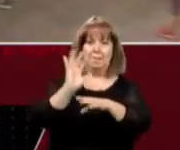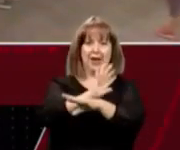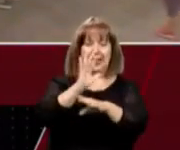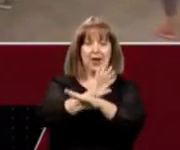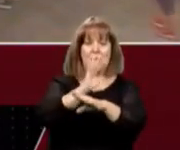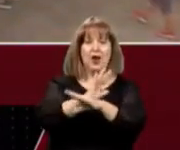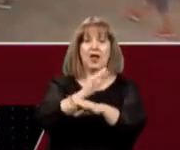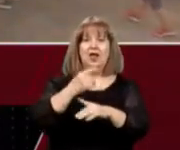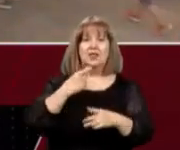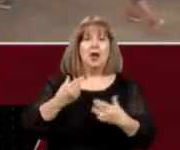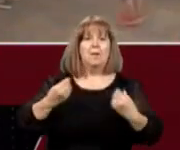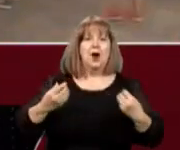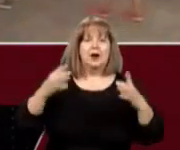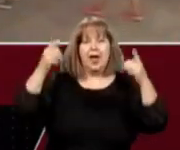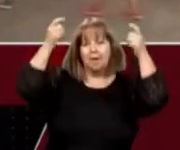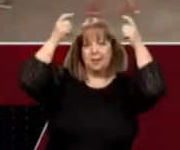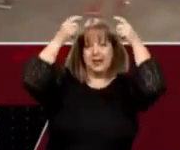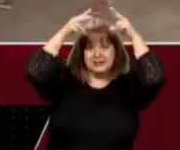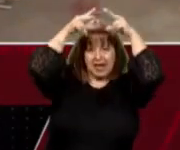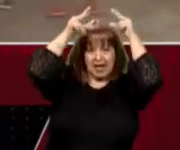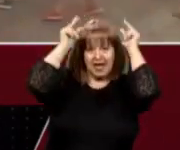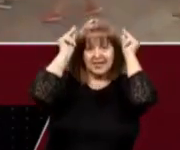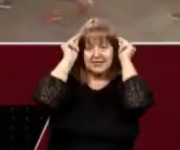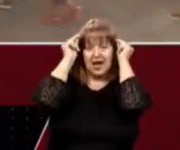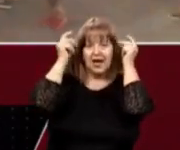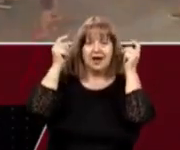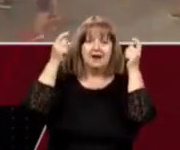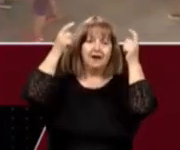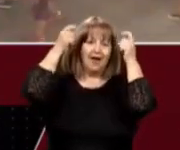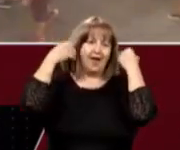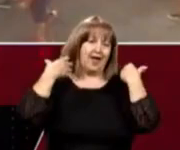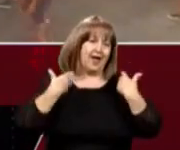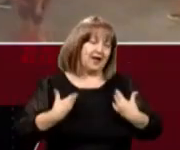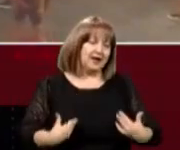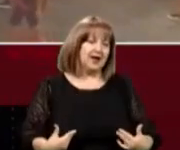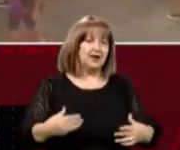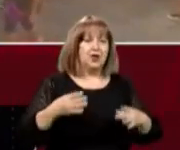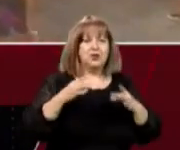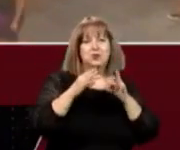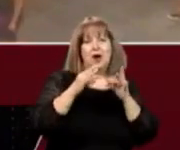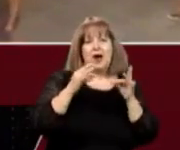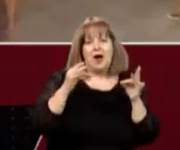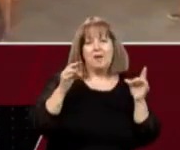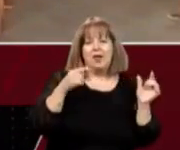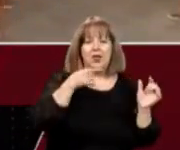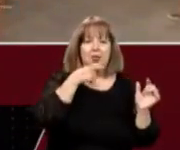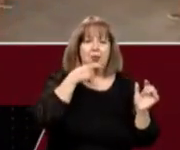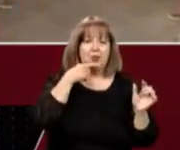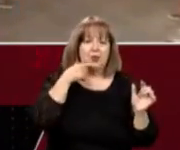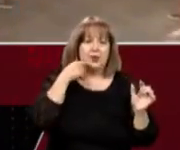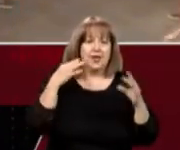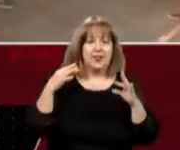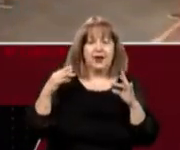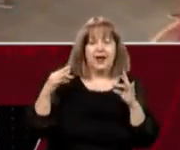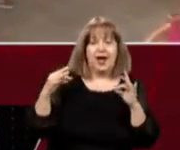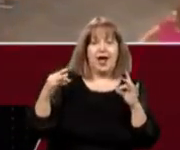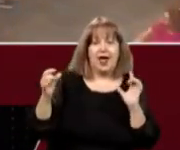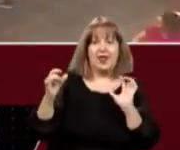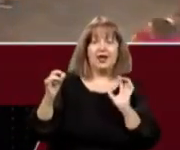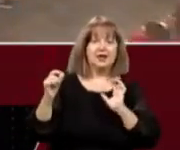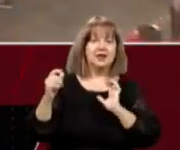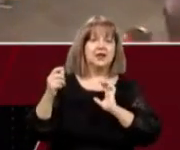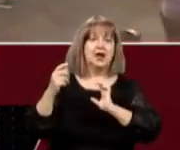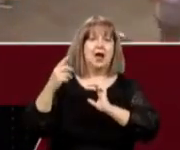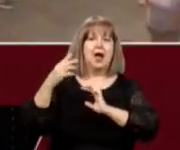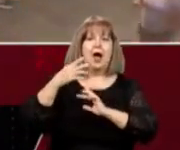la... ¿Lo hablas con tu hijo varón? ¿Lo hablas con las mujeres también en la casa? ¿Se habla de esto? Somos yo y él nomás. Bien, ¿lo hablas con tu hijo? Sí, constantemente,